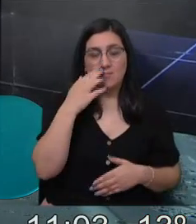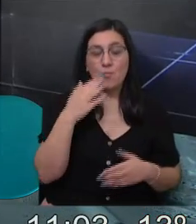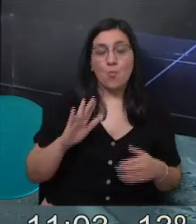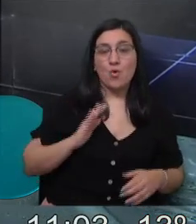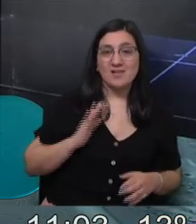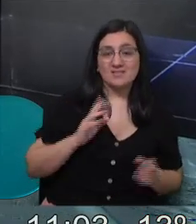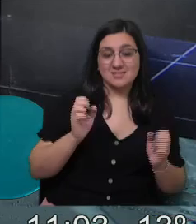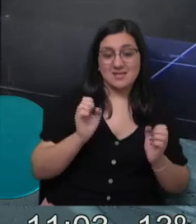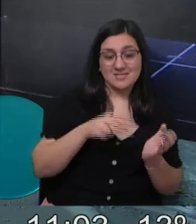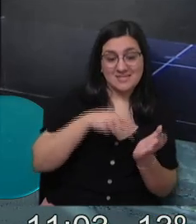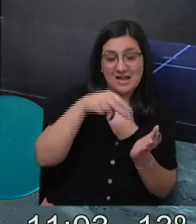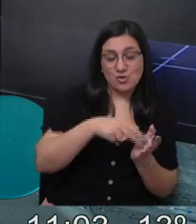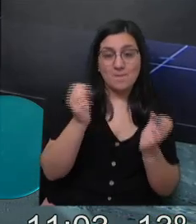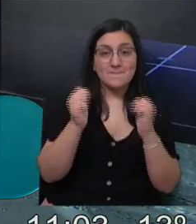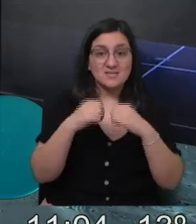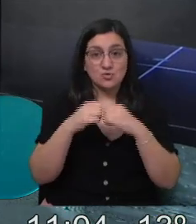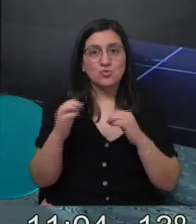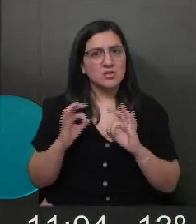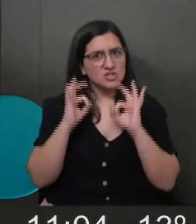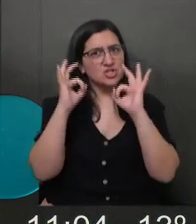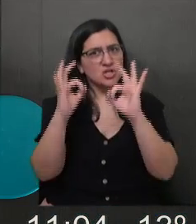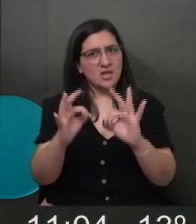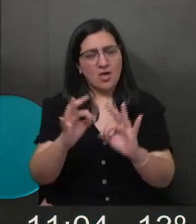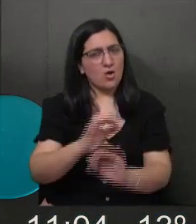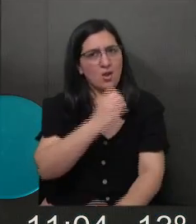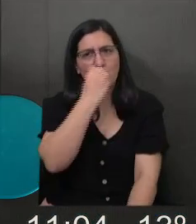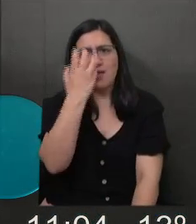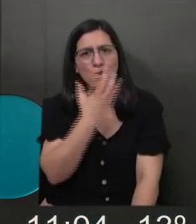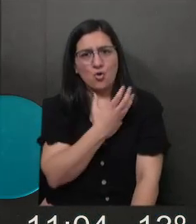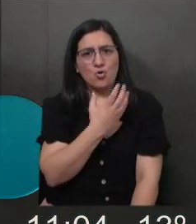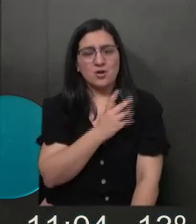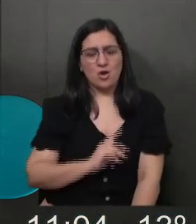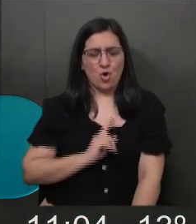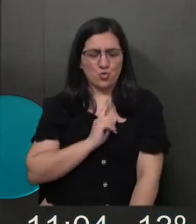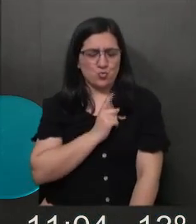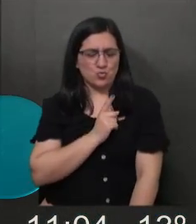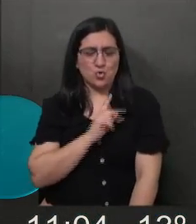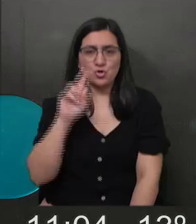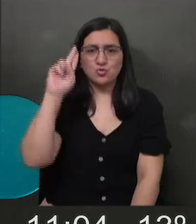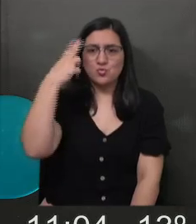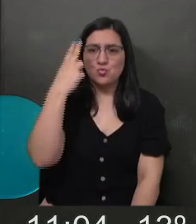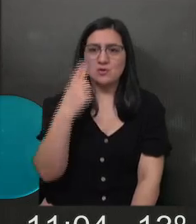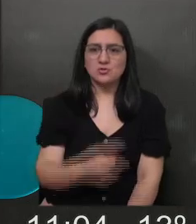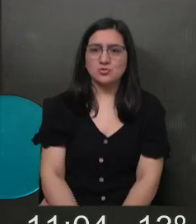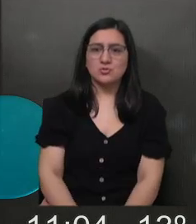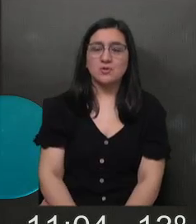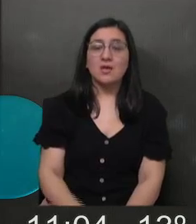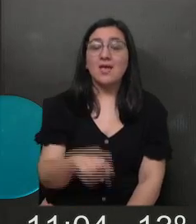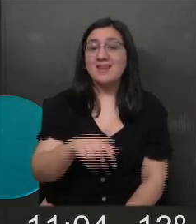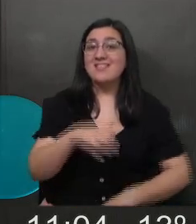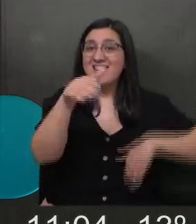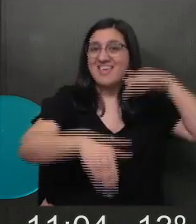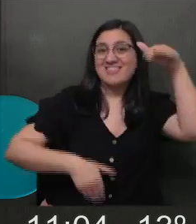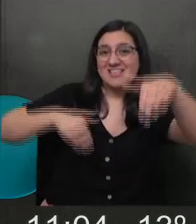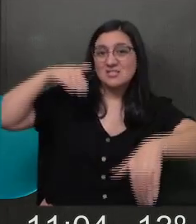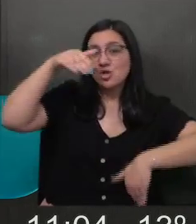Paysandú del norte de nuestro país que han llevado a lo más alto el orgullo de los uruguayos y las uruguayas en esta natación que